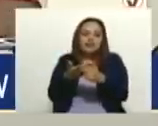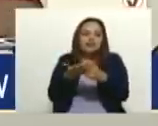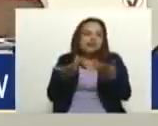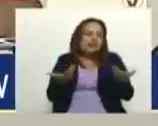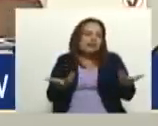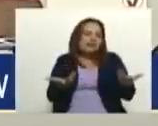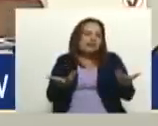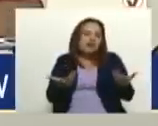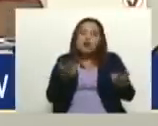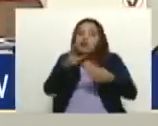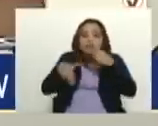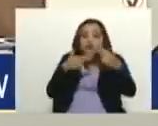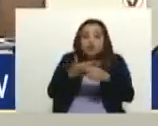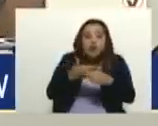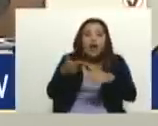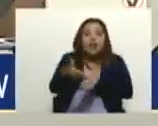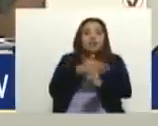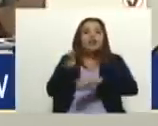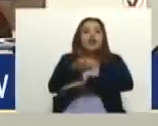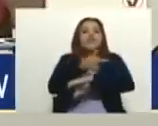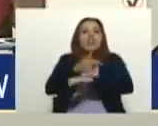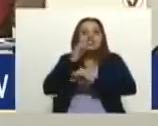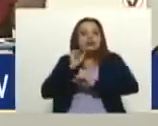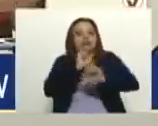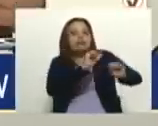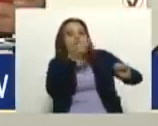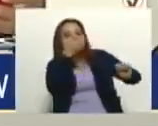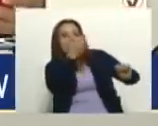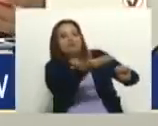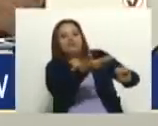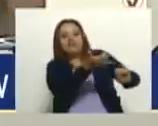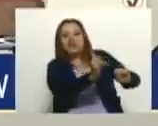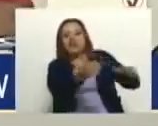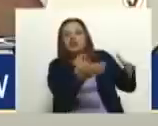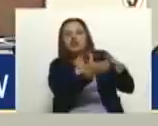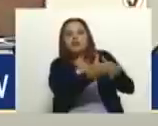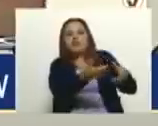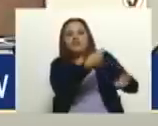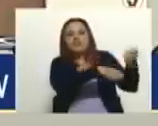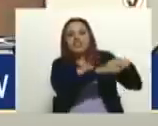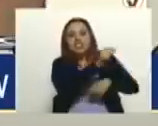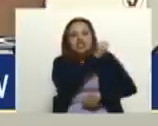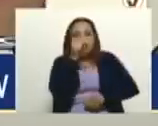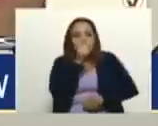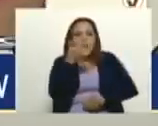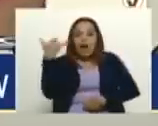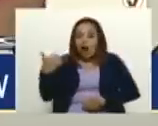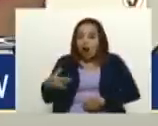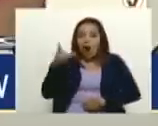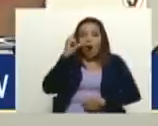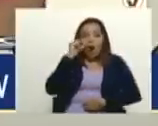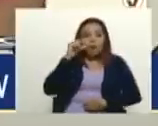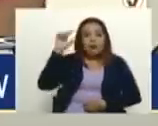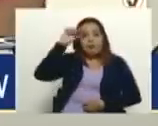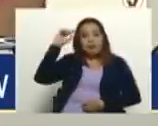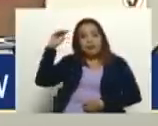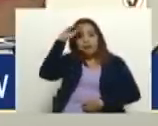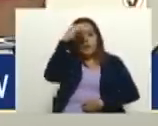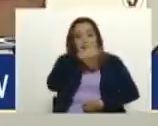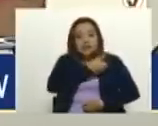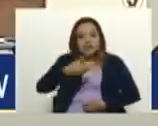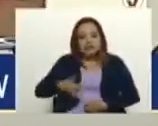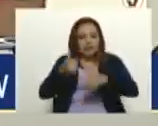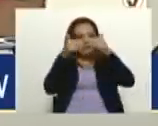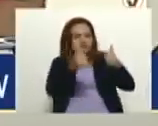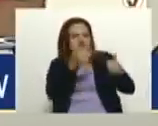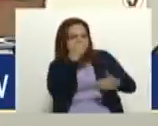no había habido un gobierno que enfrentara el narcotráfico. Viene el presidente Petro y